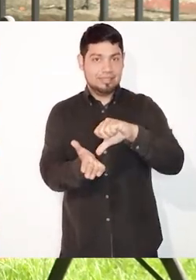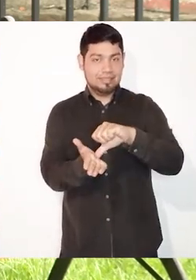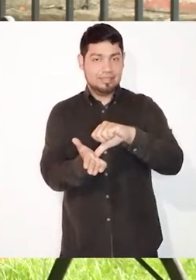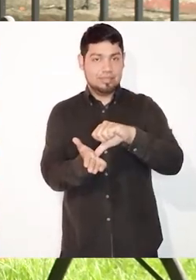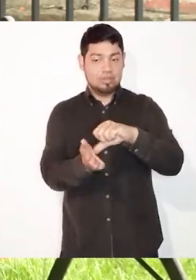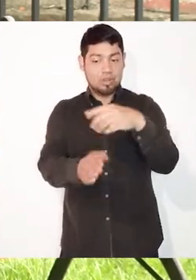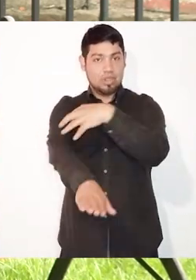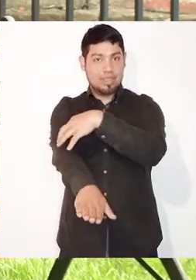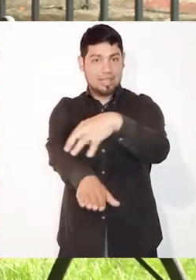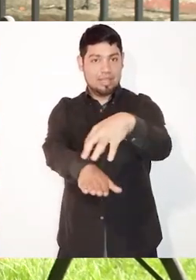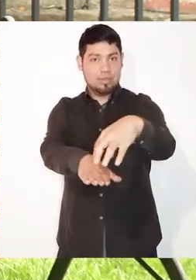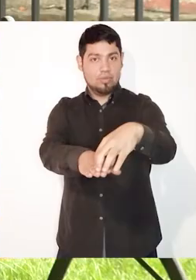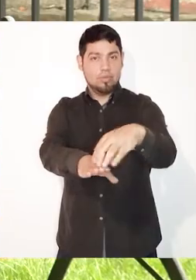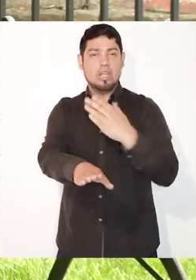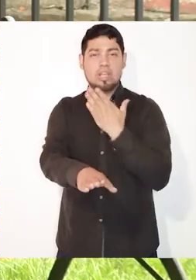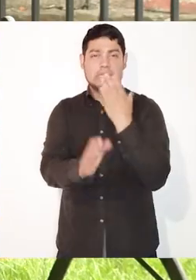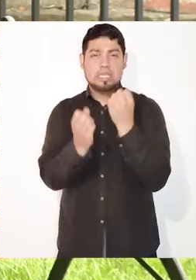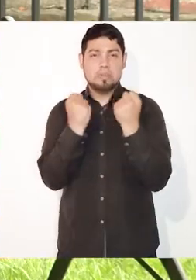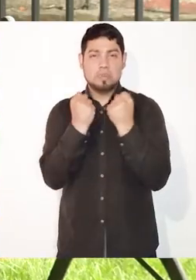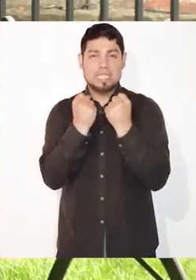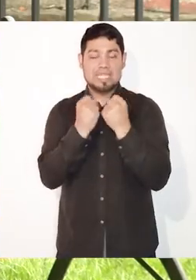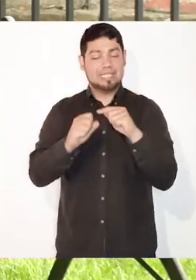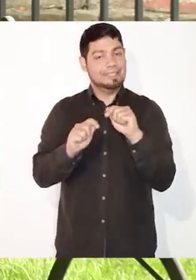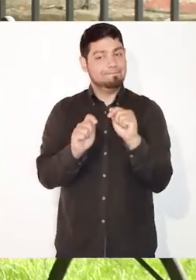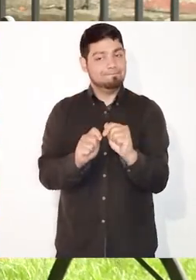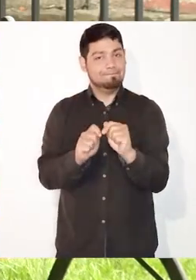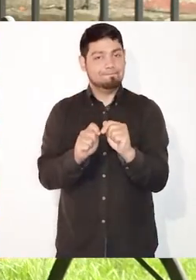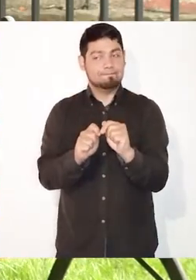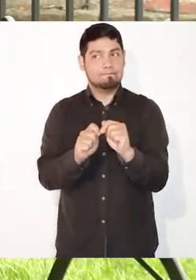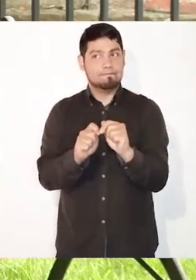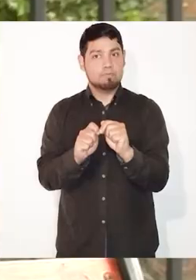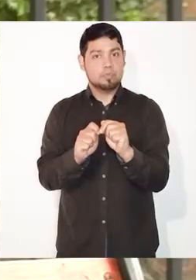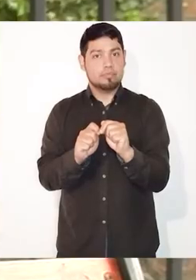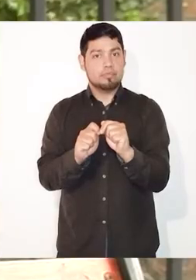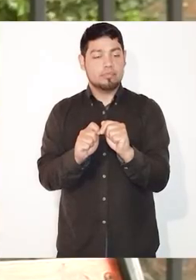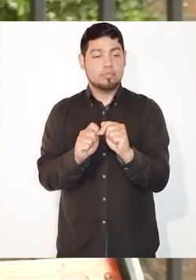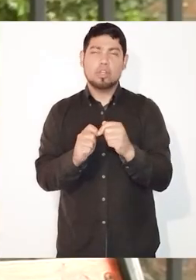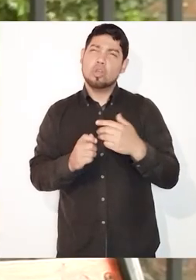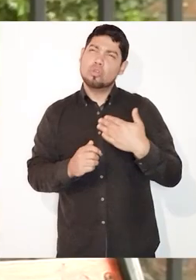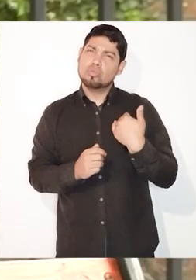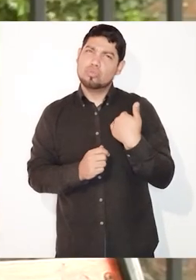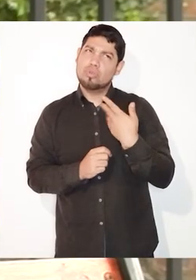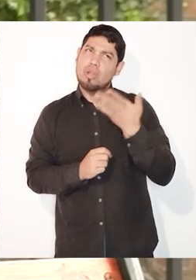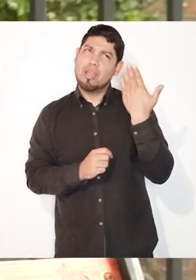barrio, estamos muy cerca del centro, Señoret, República.